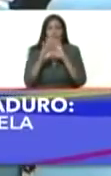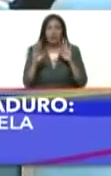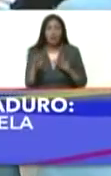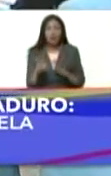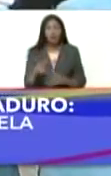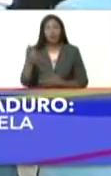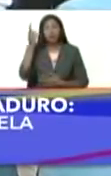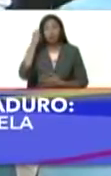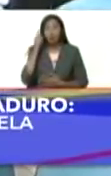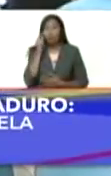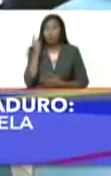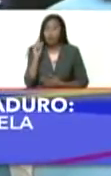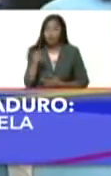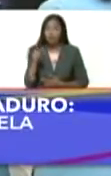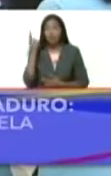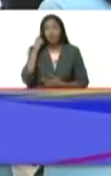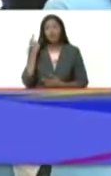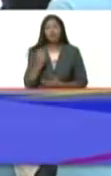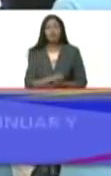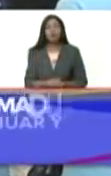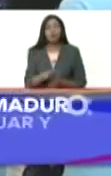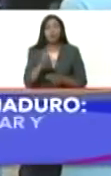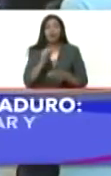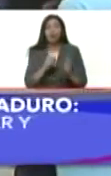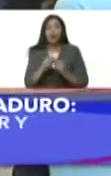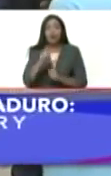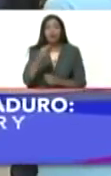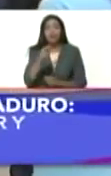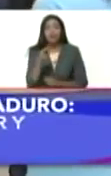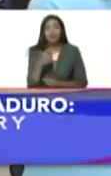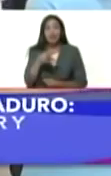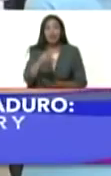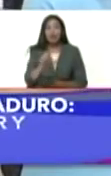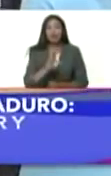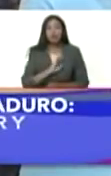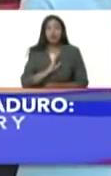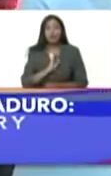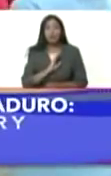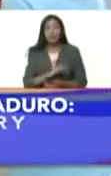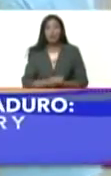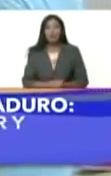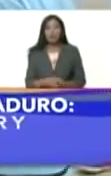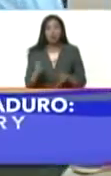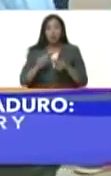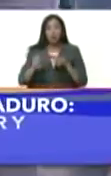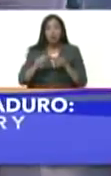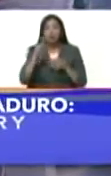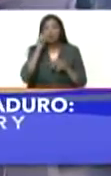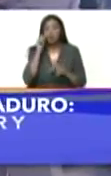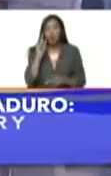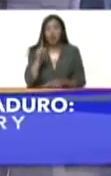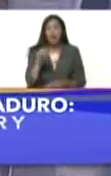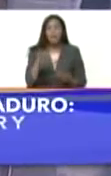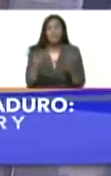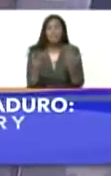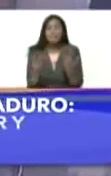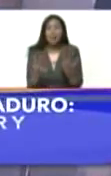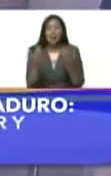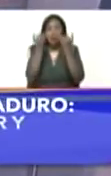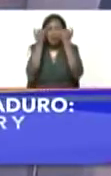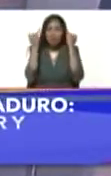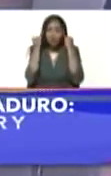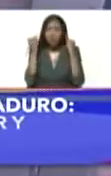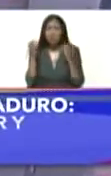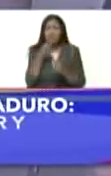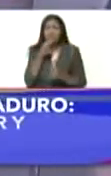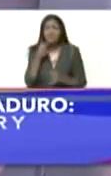sabe, vamos a agarrar las llaves, ¿verdad? Agarren su llave. Los niños, las manos inocentes y bellas de los niños